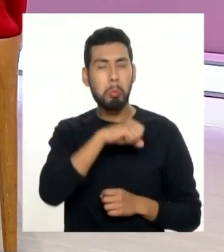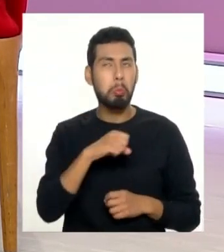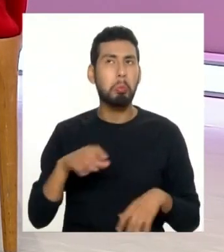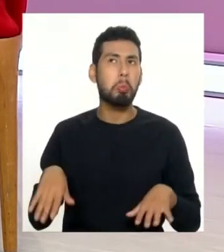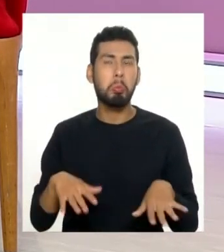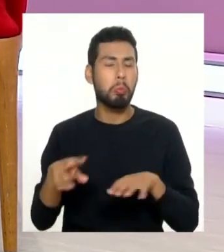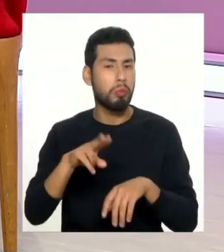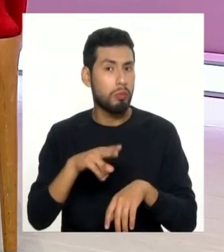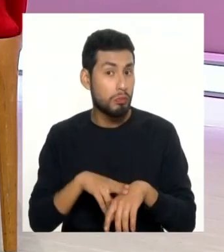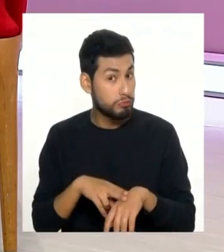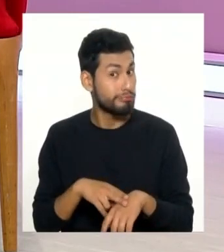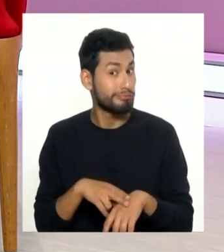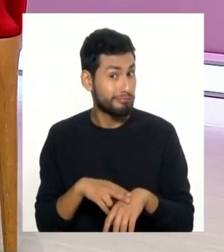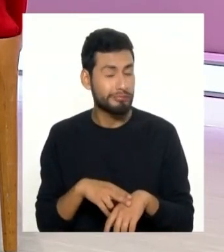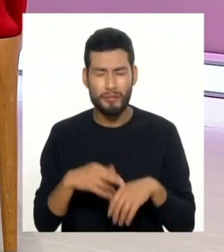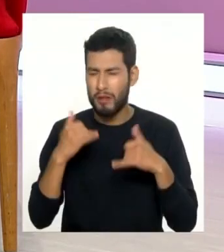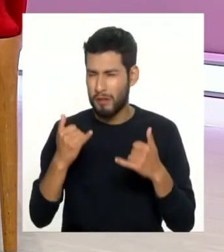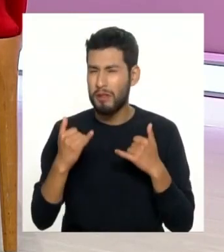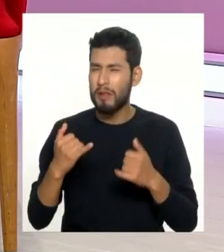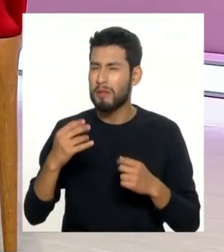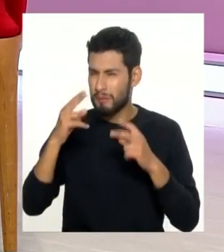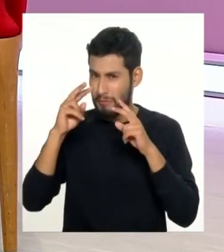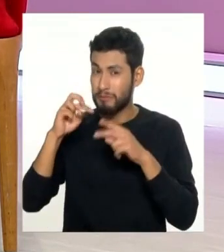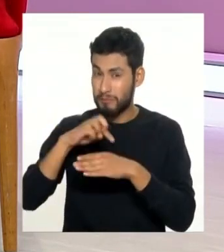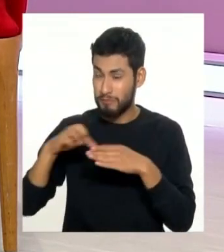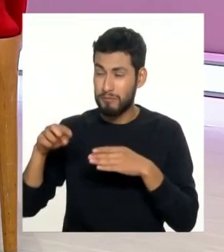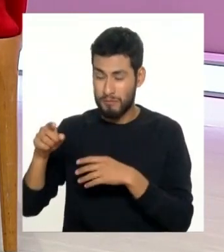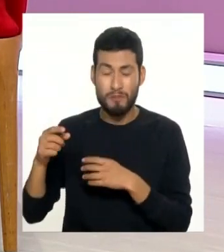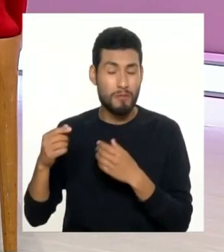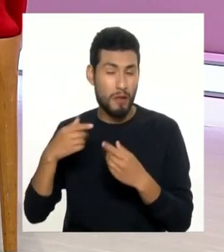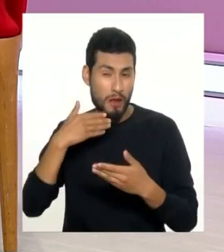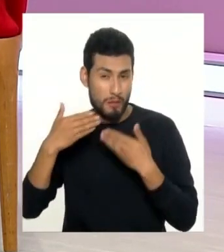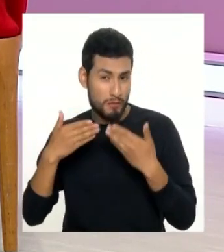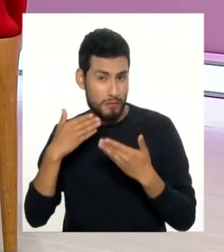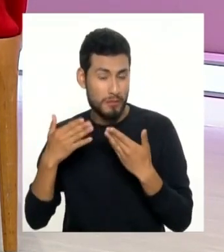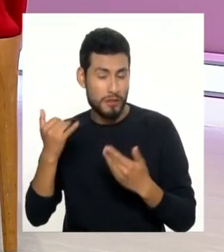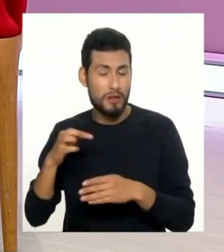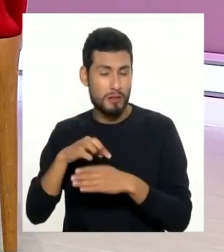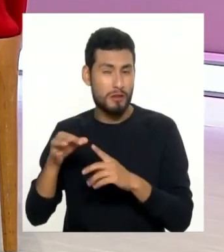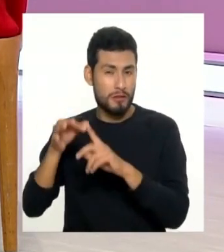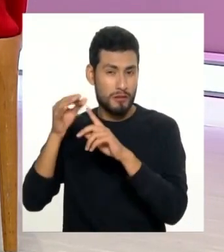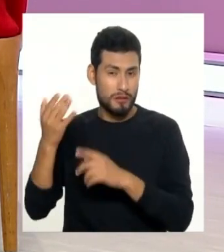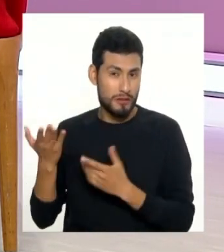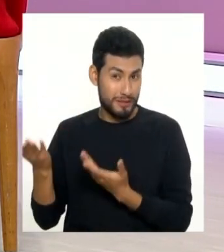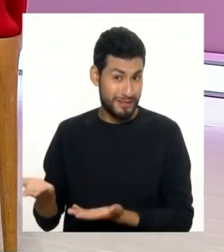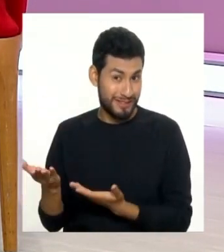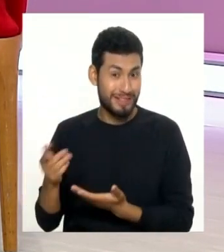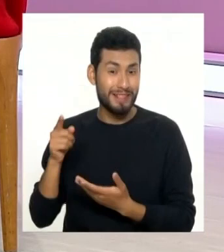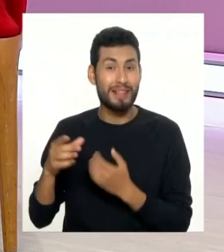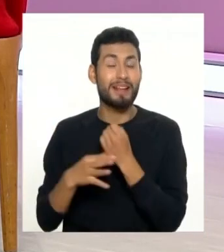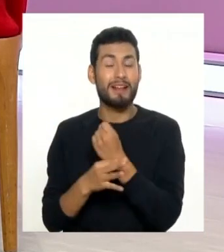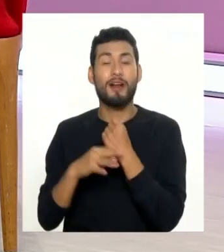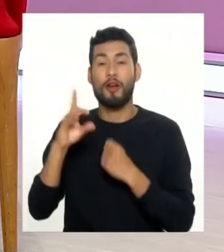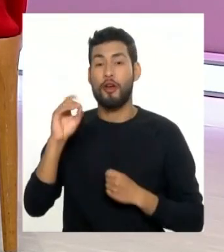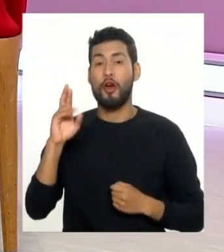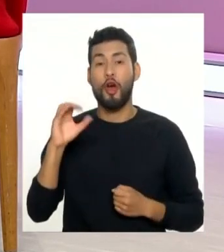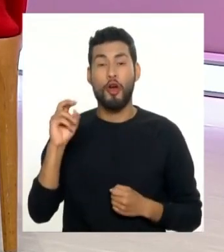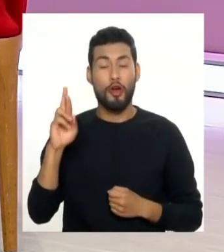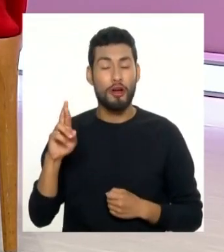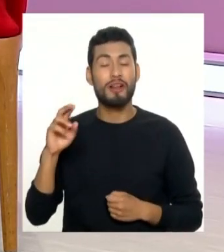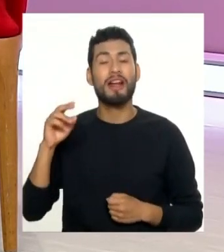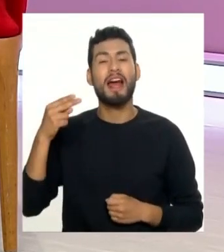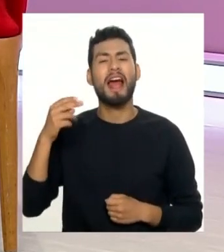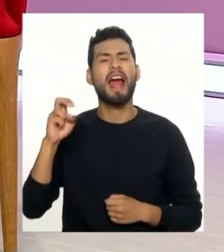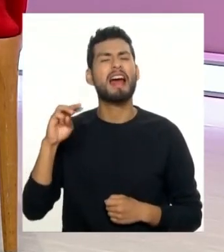este problema de salud, de la mano de un directo especialista aquí presente en TV Perú, el doctor Einer Concha, a quien agradecemos